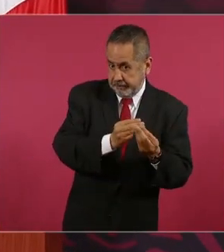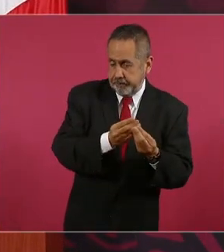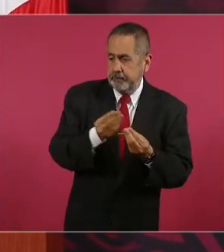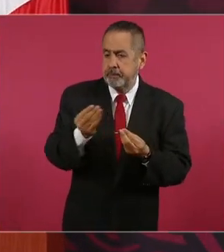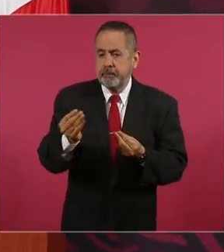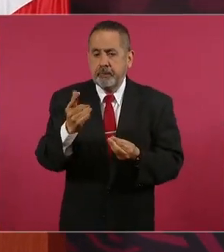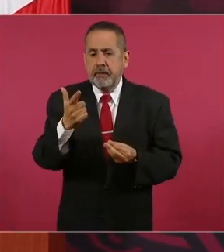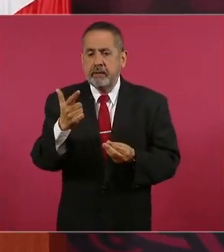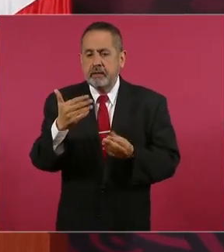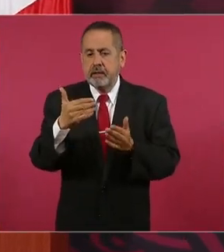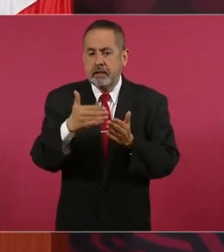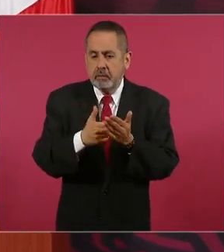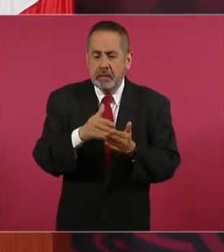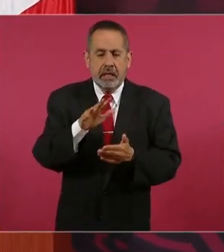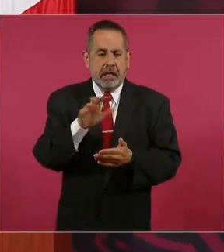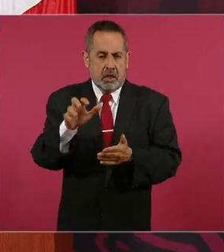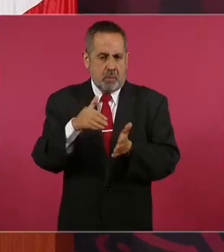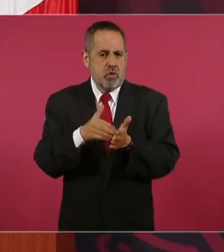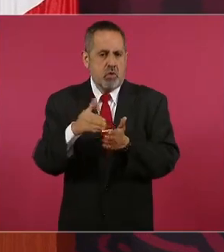7,500 millones de pesos.